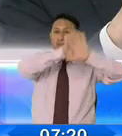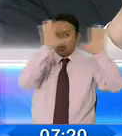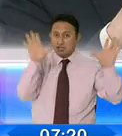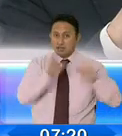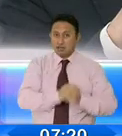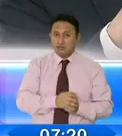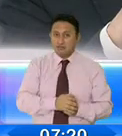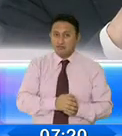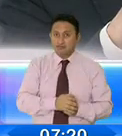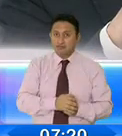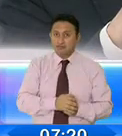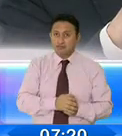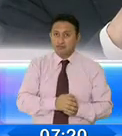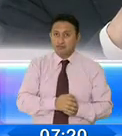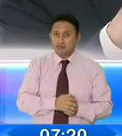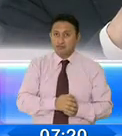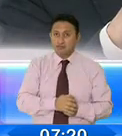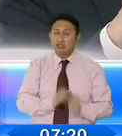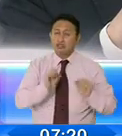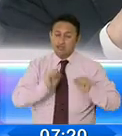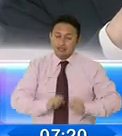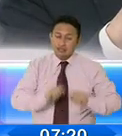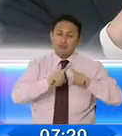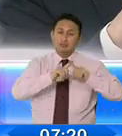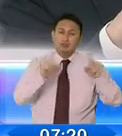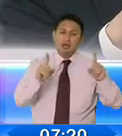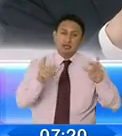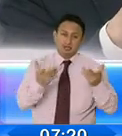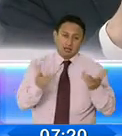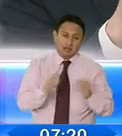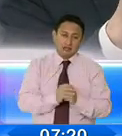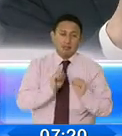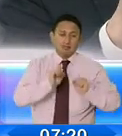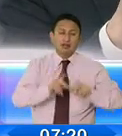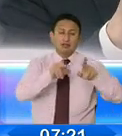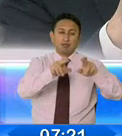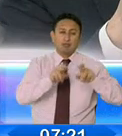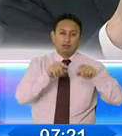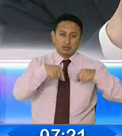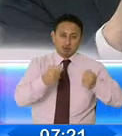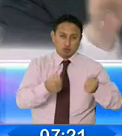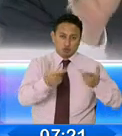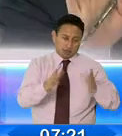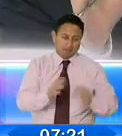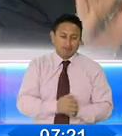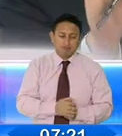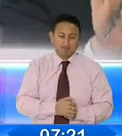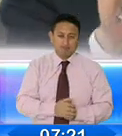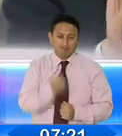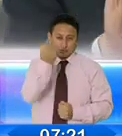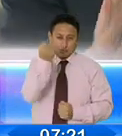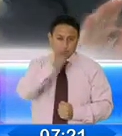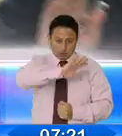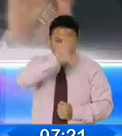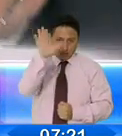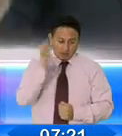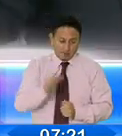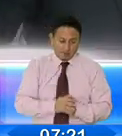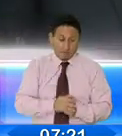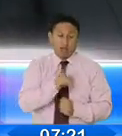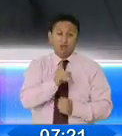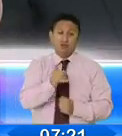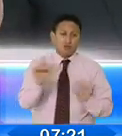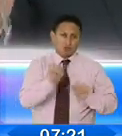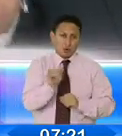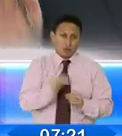las excepcionalidades Claro, y claro. también los salvoconductos que se venían dando. Ok, eso para que quede claro. Entonces, se mantiene el mismo